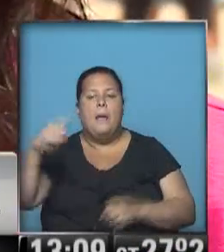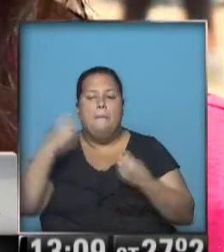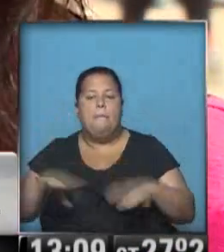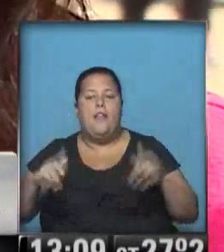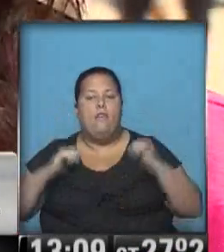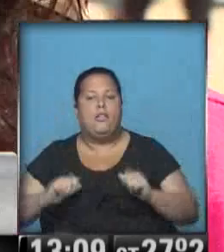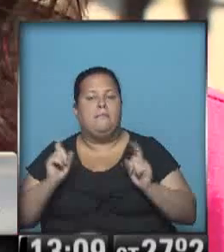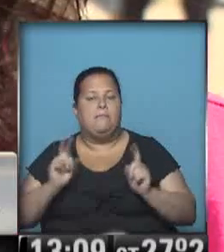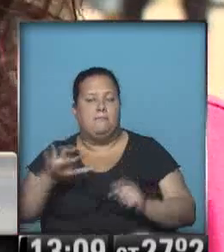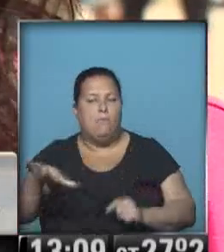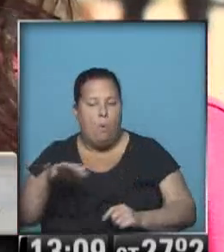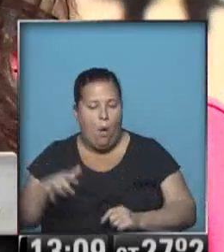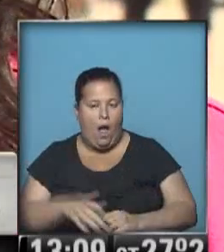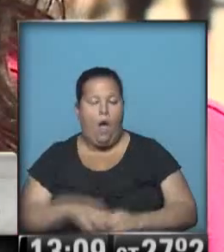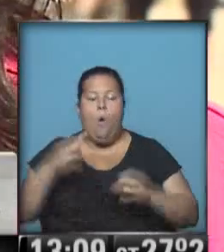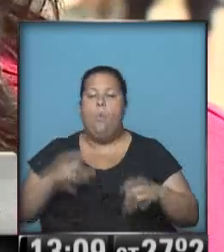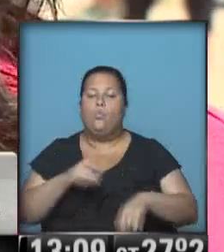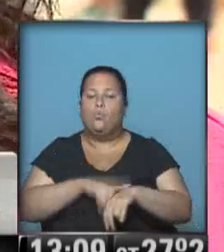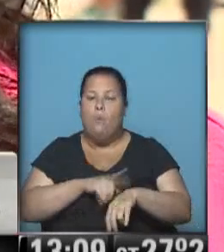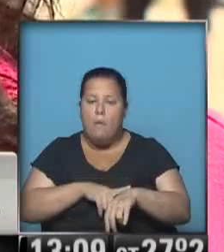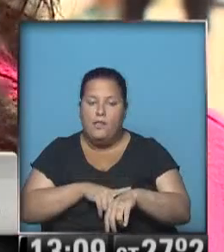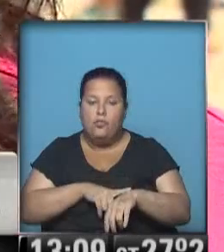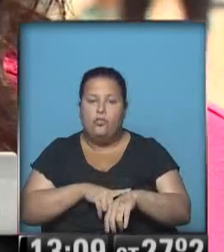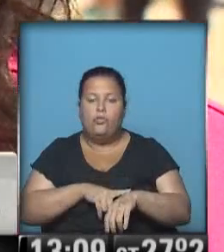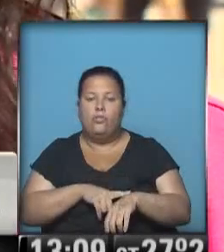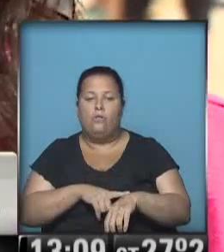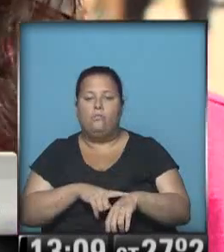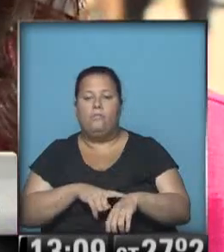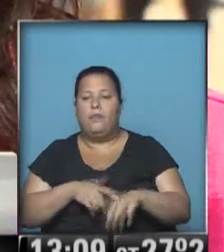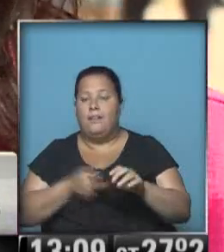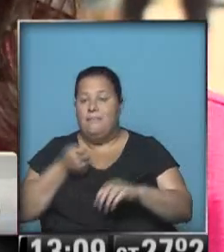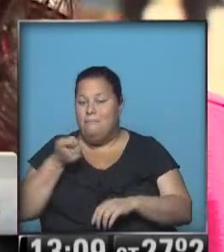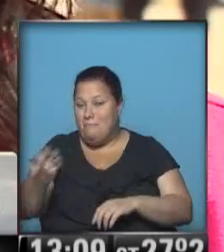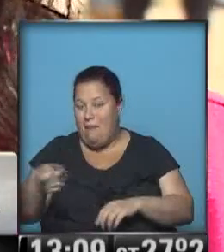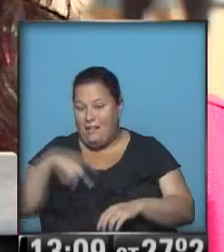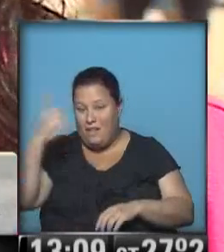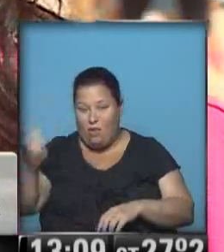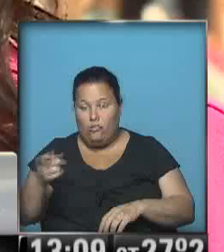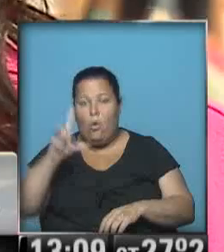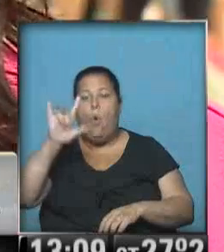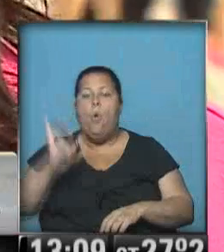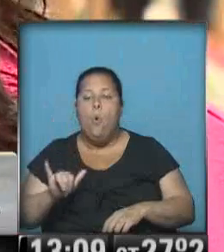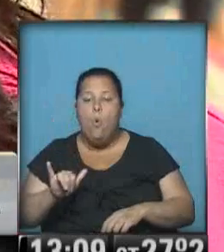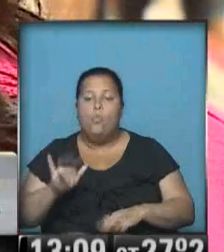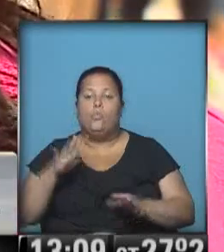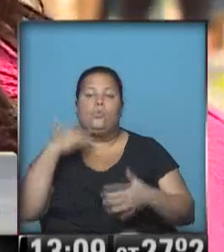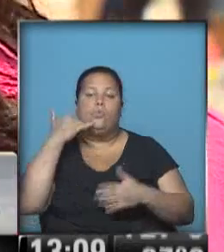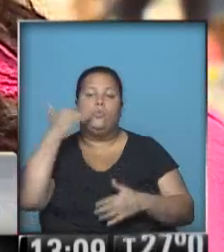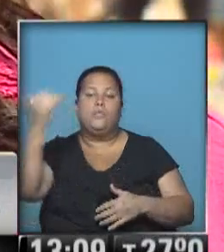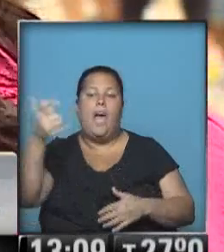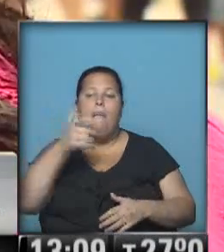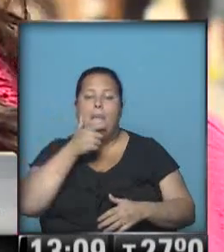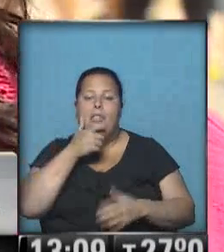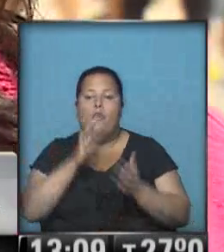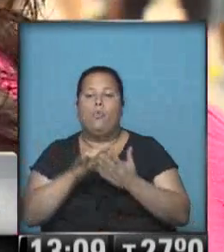perdieron la mochila. En ese momento que se estaba cometiendo el delito, Luz estaba hablando a Mendoza con